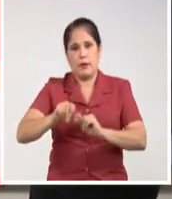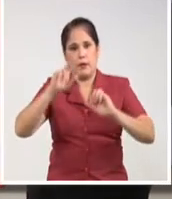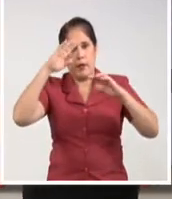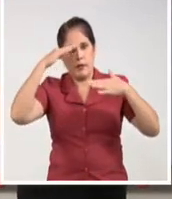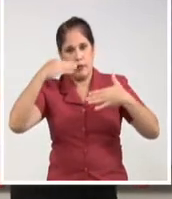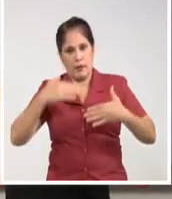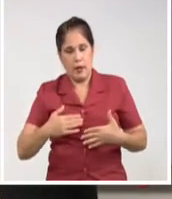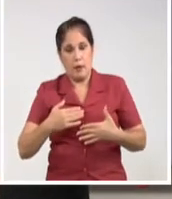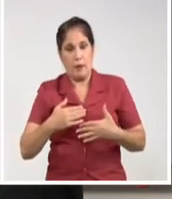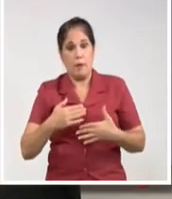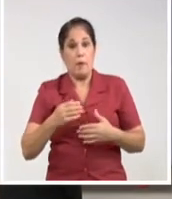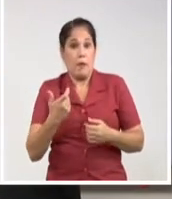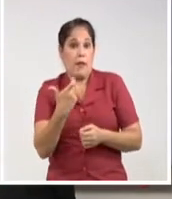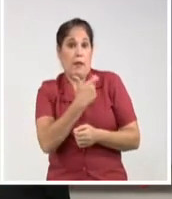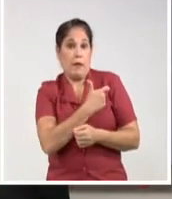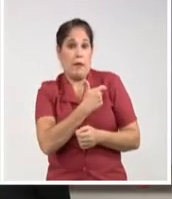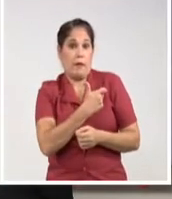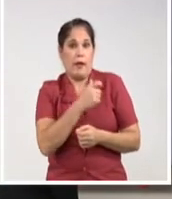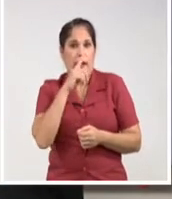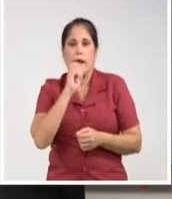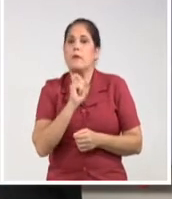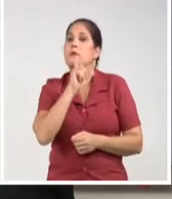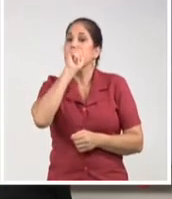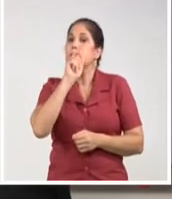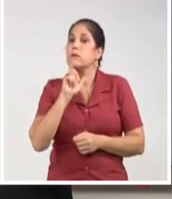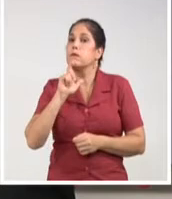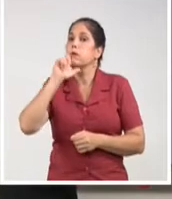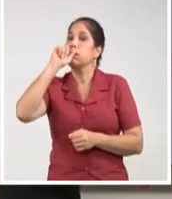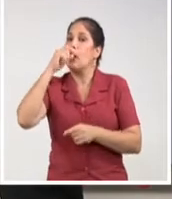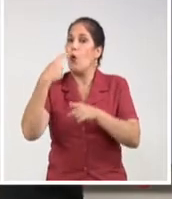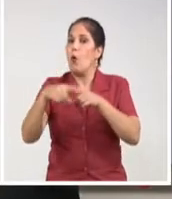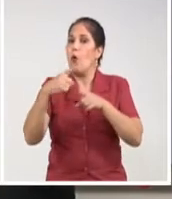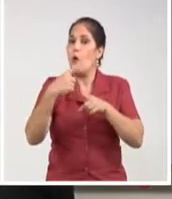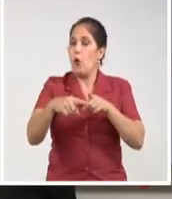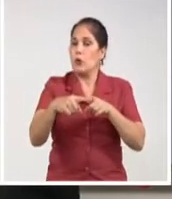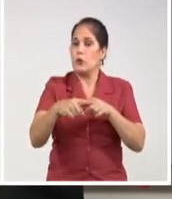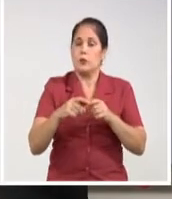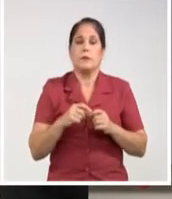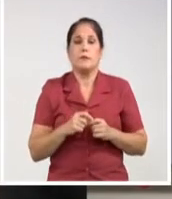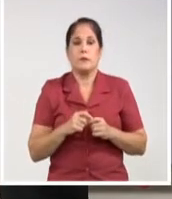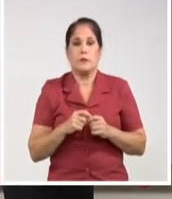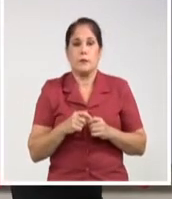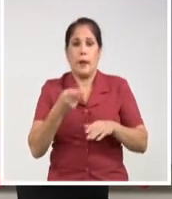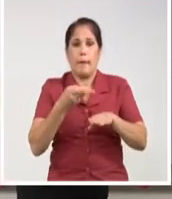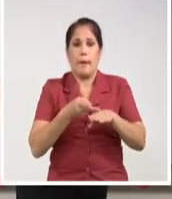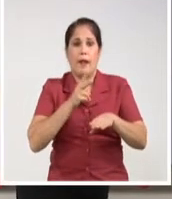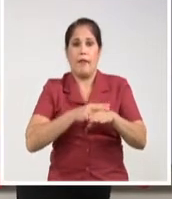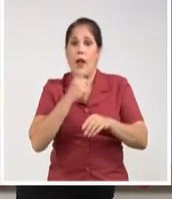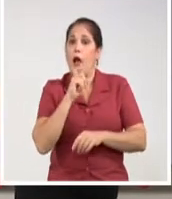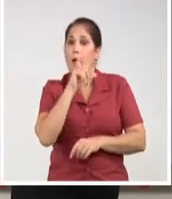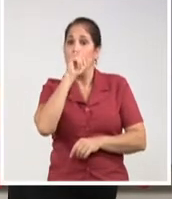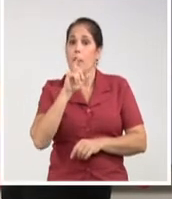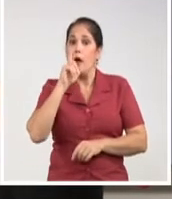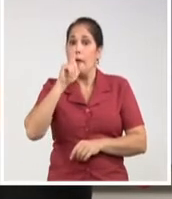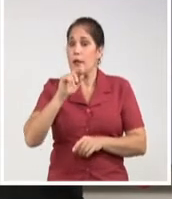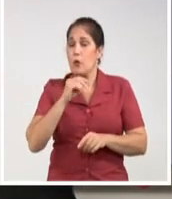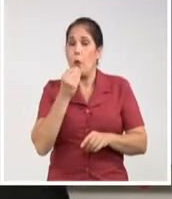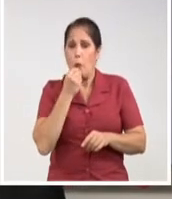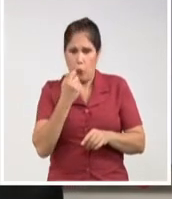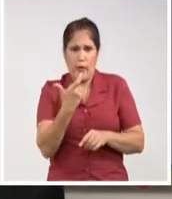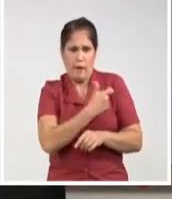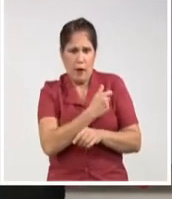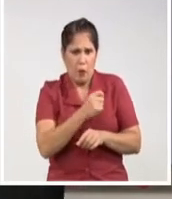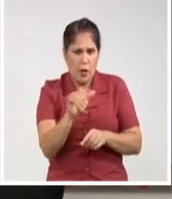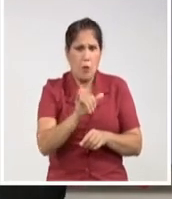Pública. La aplicación de nasalferón, interferón, biomodulina T y Prevengovir no contraindica la aplicación de